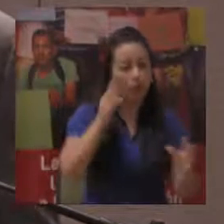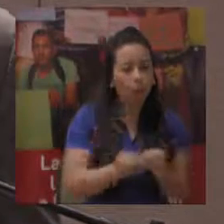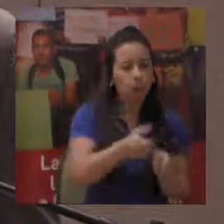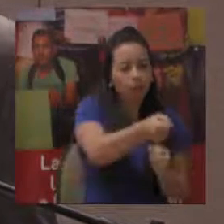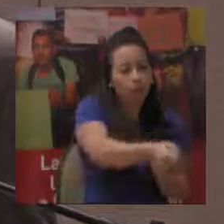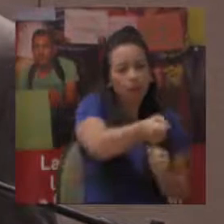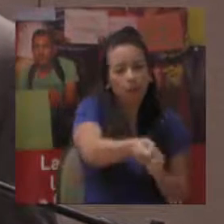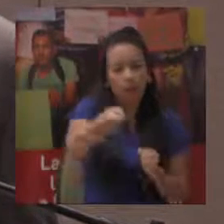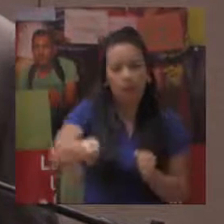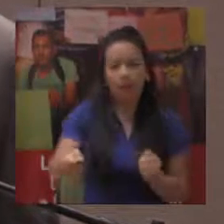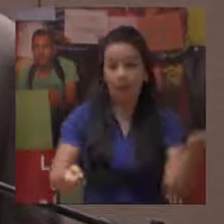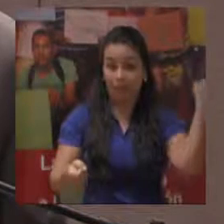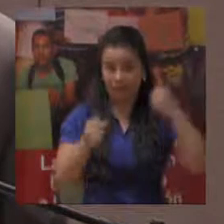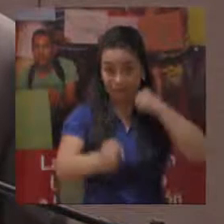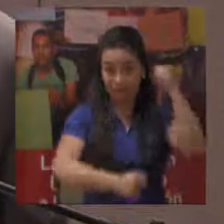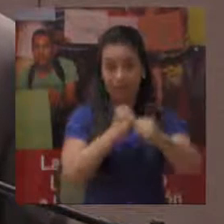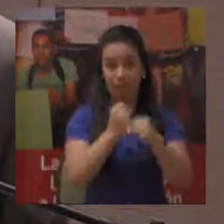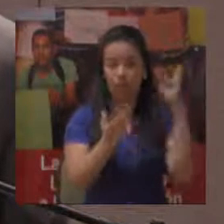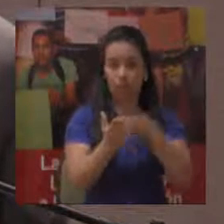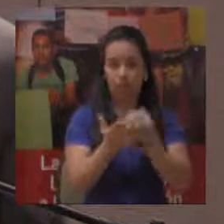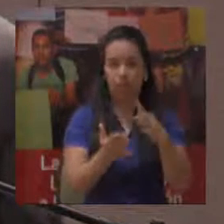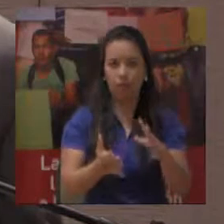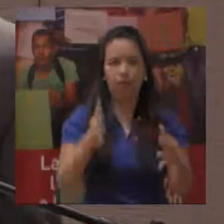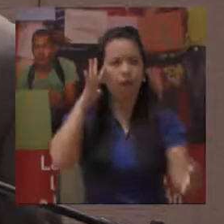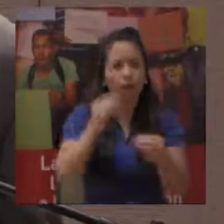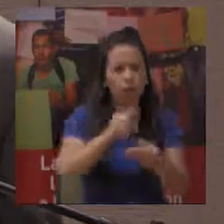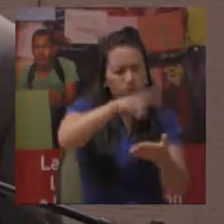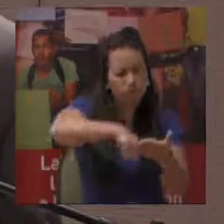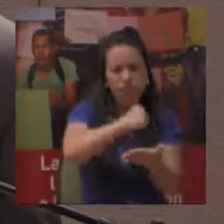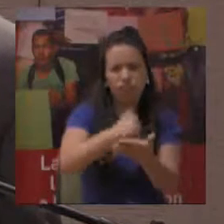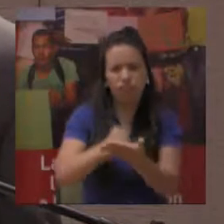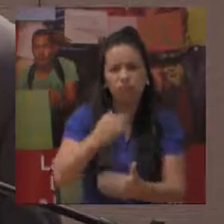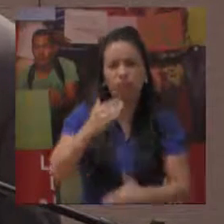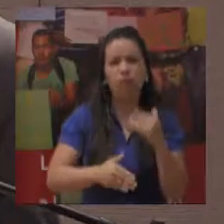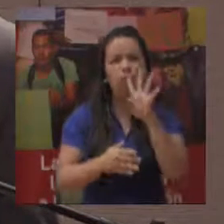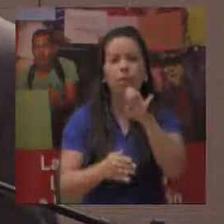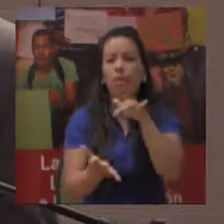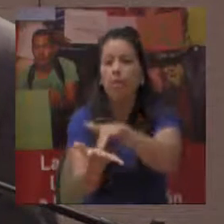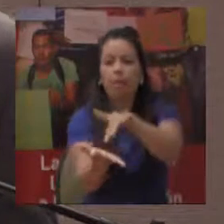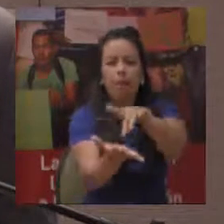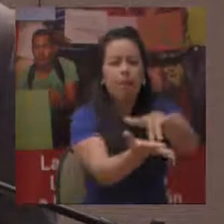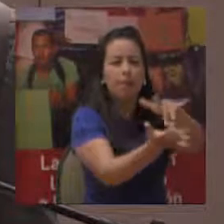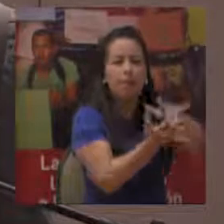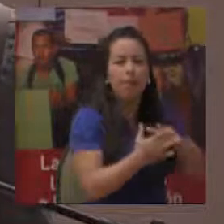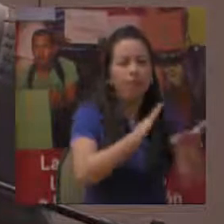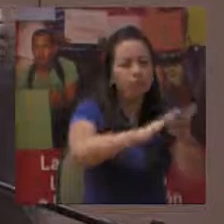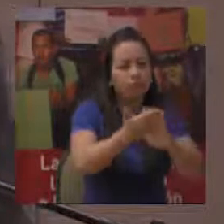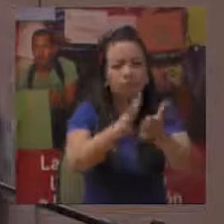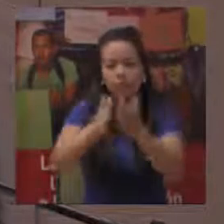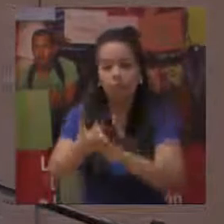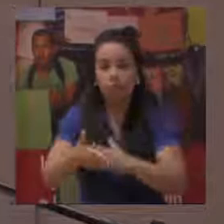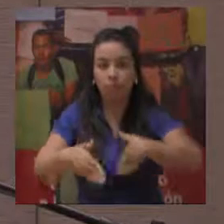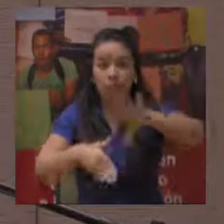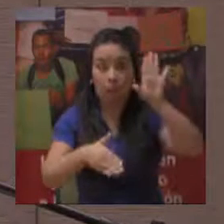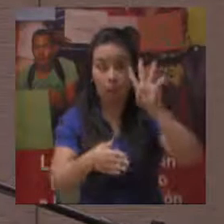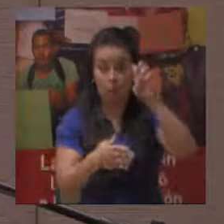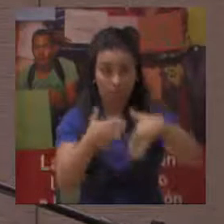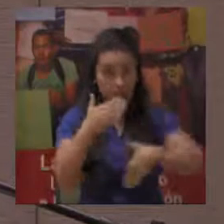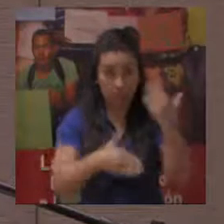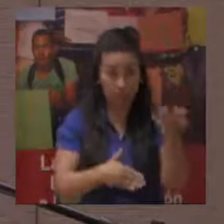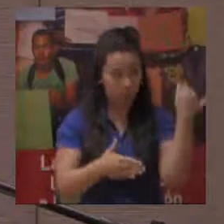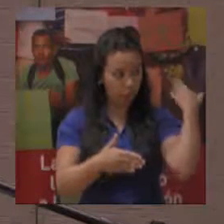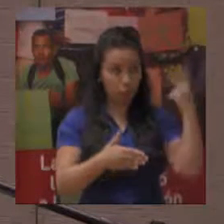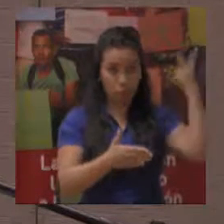el 2015 lideramos todo el proceso de contratación para poder empezar 9 intervenciones comunitarias más. Con estas 9 que empezamos